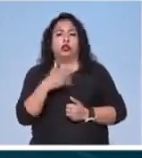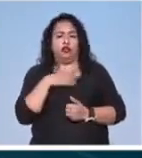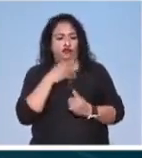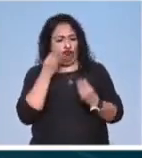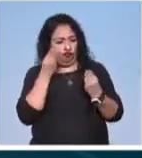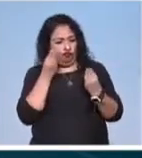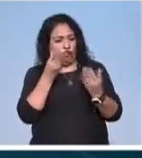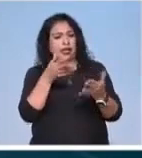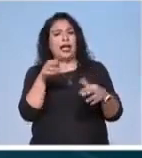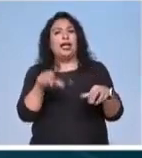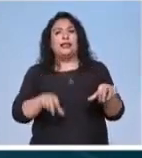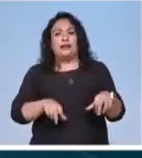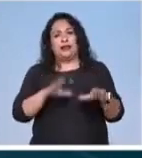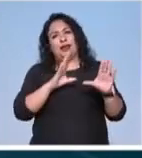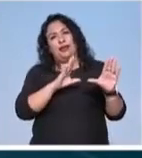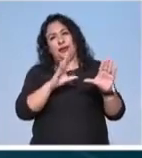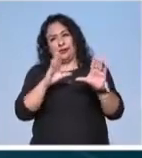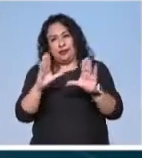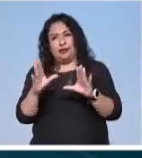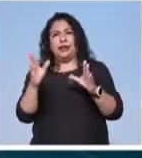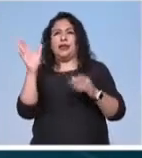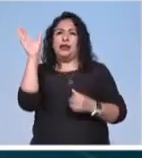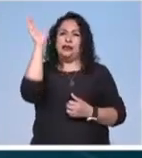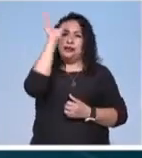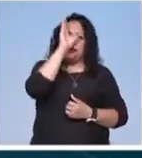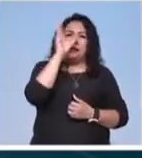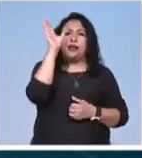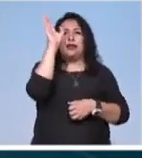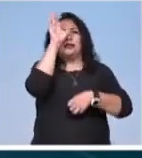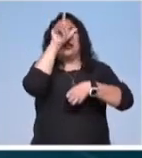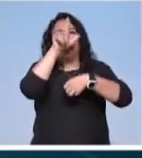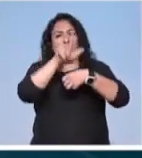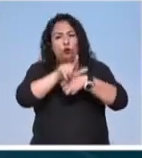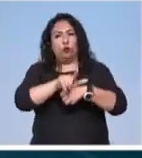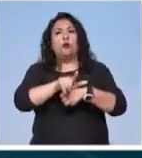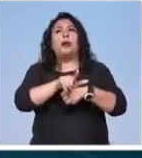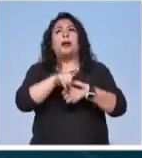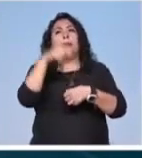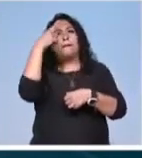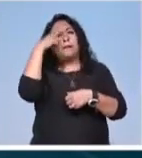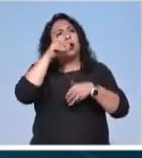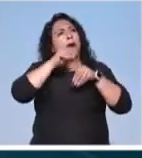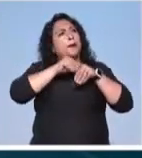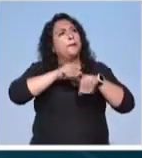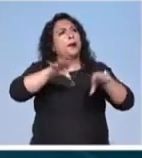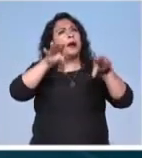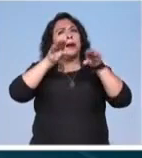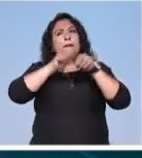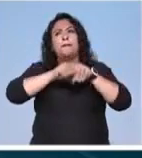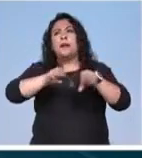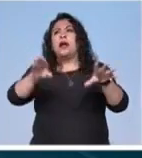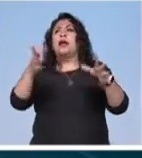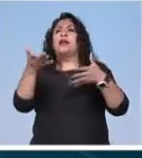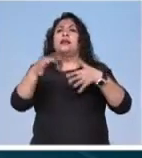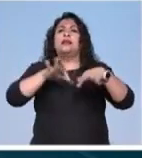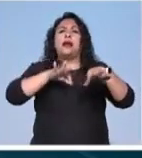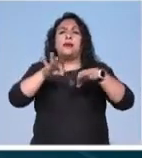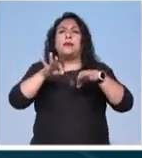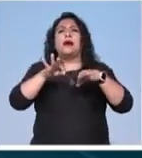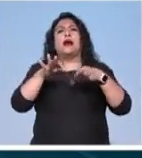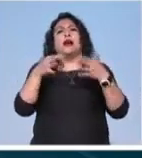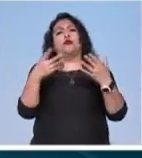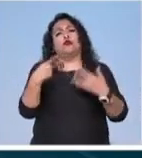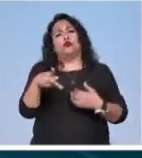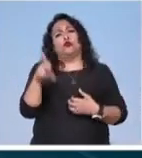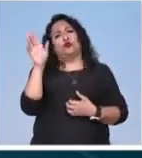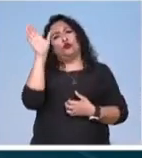Contribuir a las actividades académicas, científicas, culturales, a divulgar también los trabajos académicos